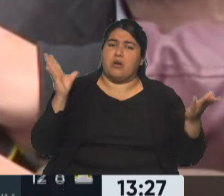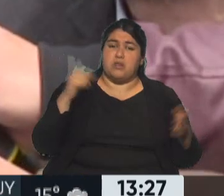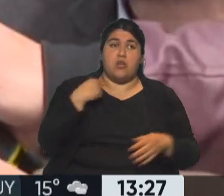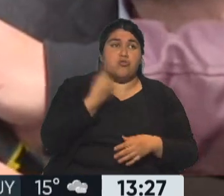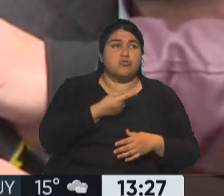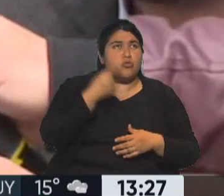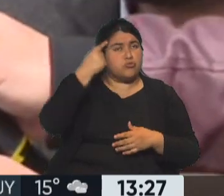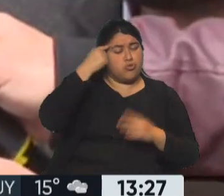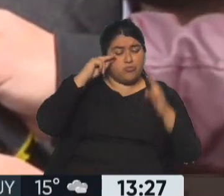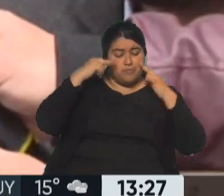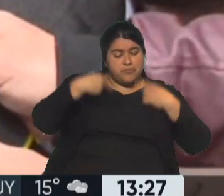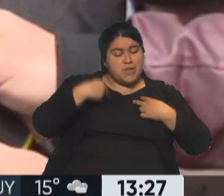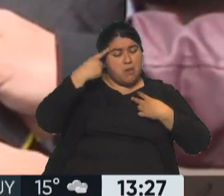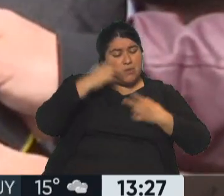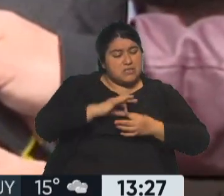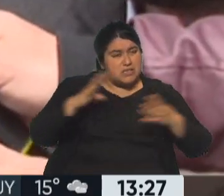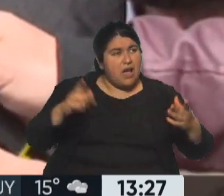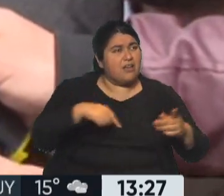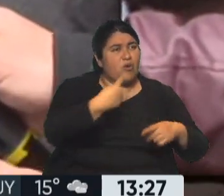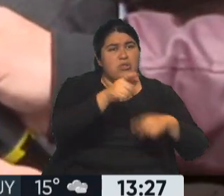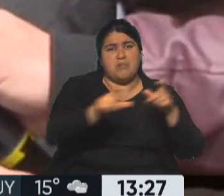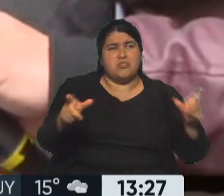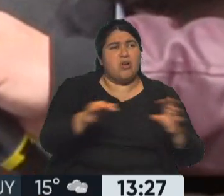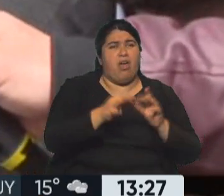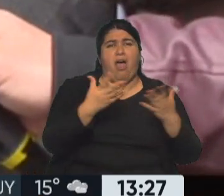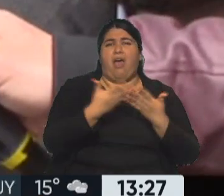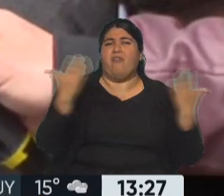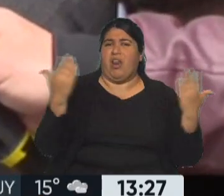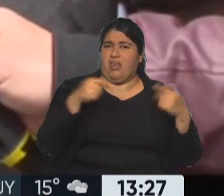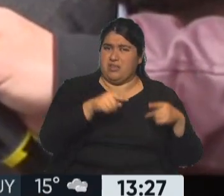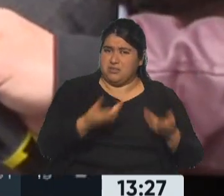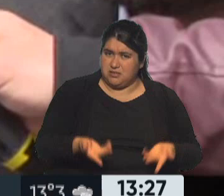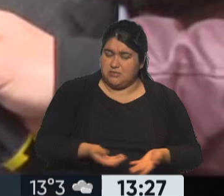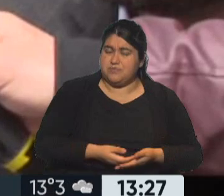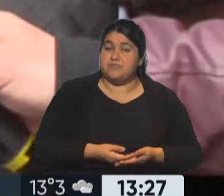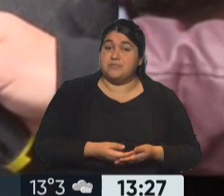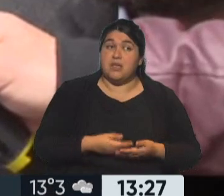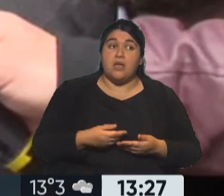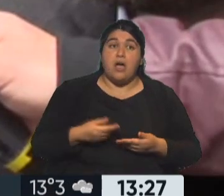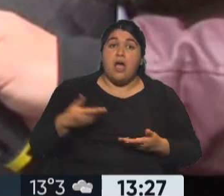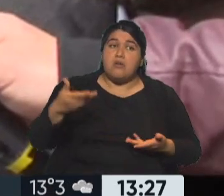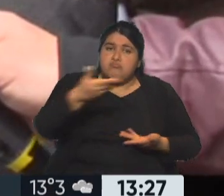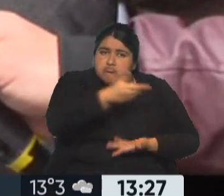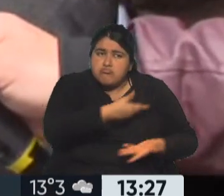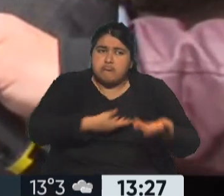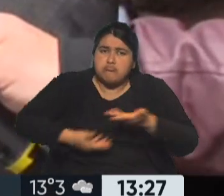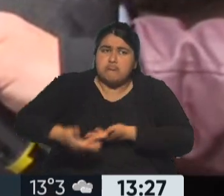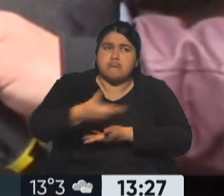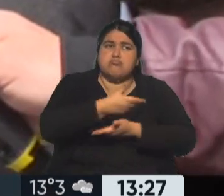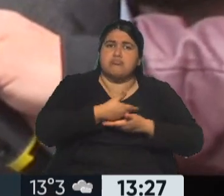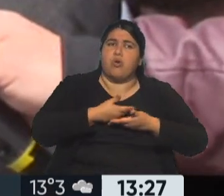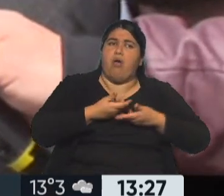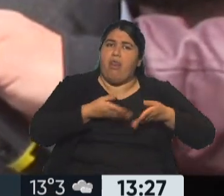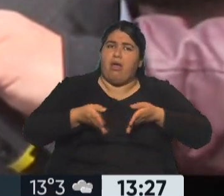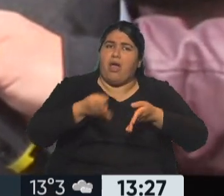de uno y también en la felicidad de los demás, ¿no? En esa construcción se da la propuesta de la vida cristiana,